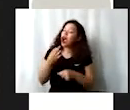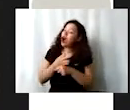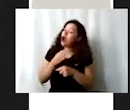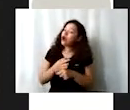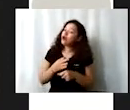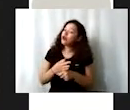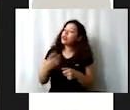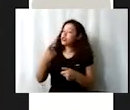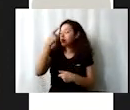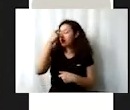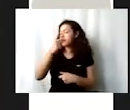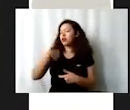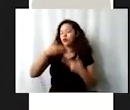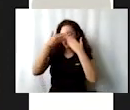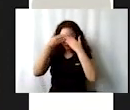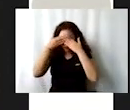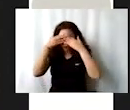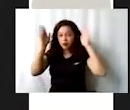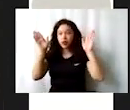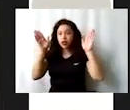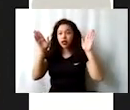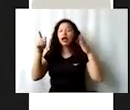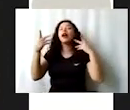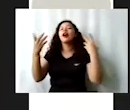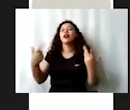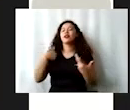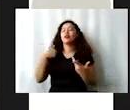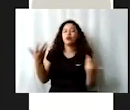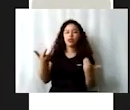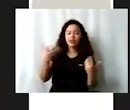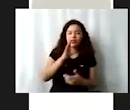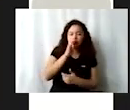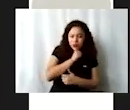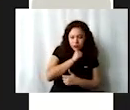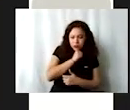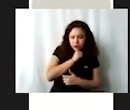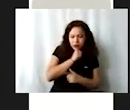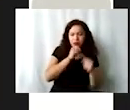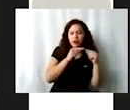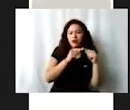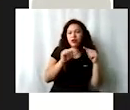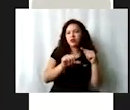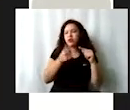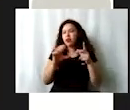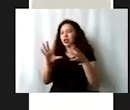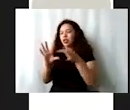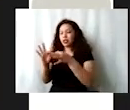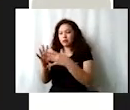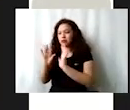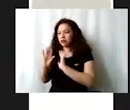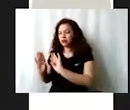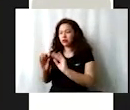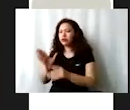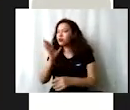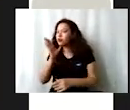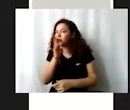que hagas conciencia respecto a si yo no lo pude hacer, tampoco lo voy a poder transmitir adecuadamente. Y